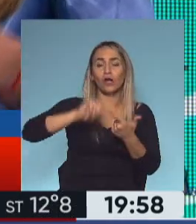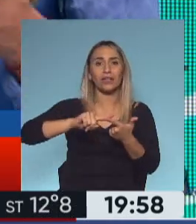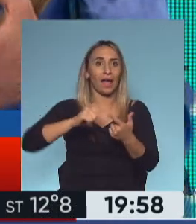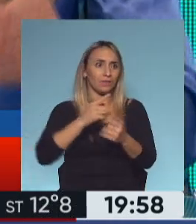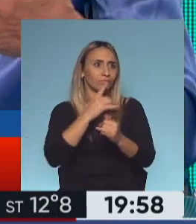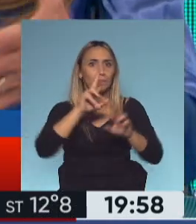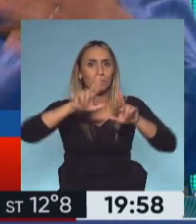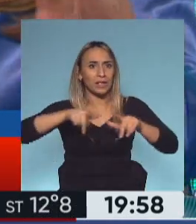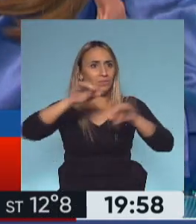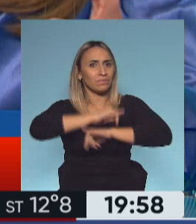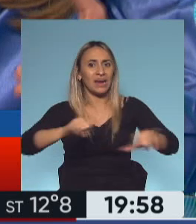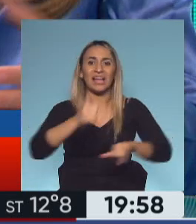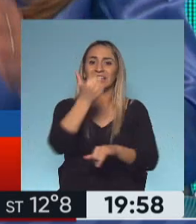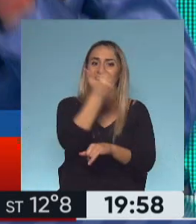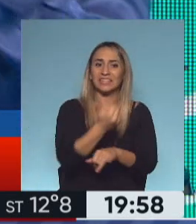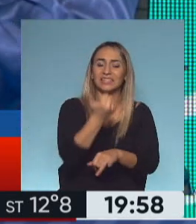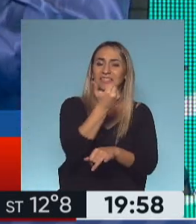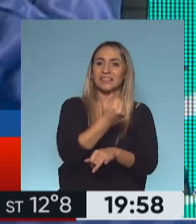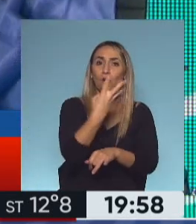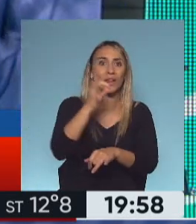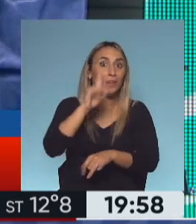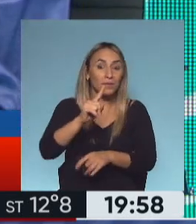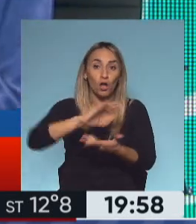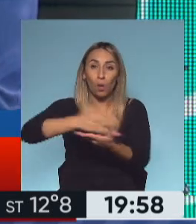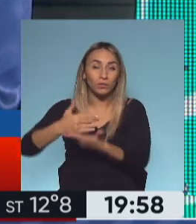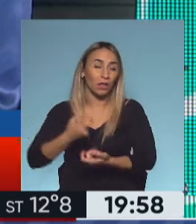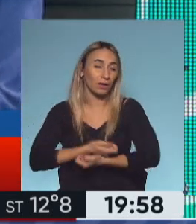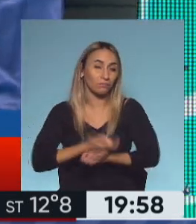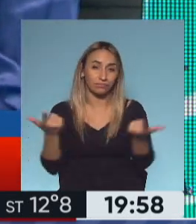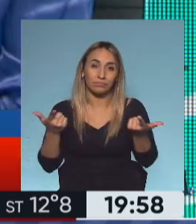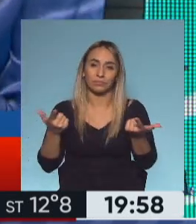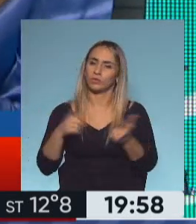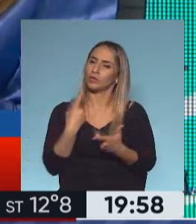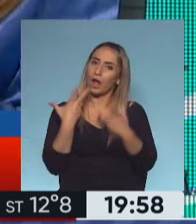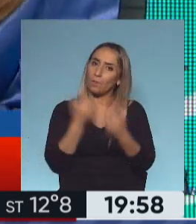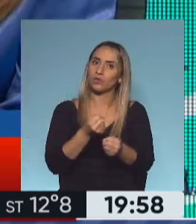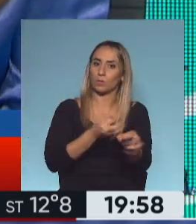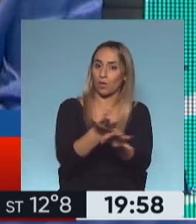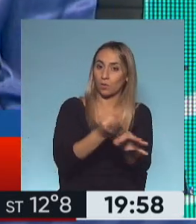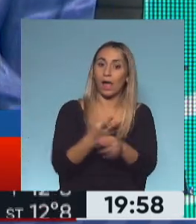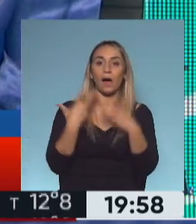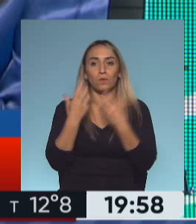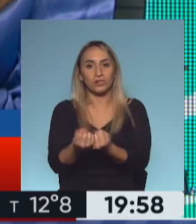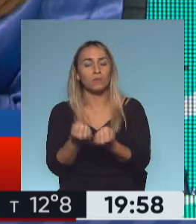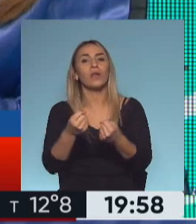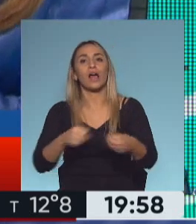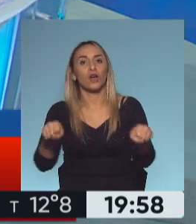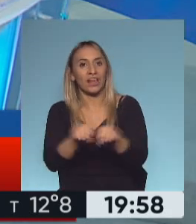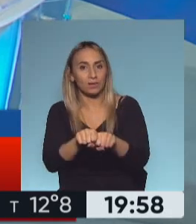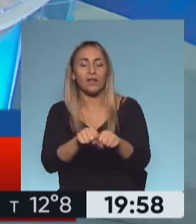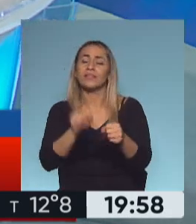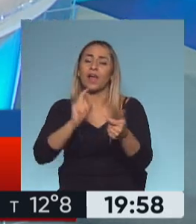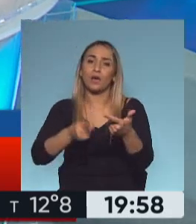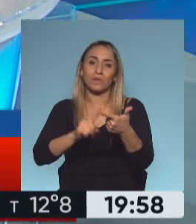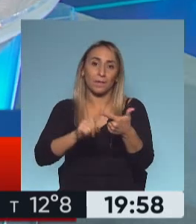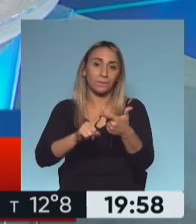más de 640.000 computadoras. Entonces seguimos apostando a la educación, seguimos apostando a la conectividad, seguimos apuntalando